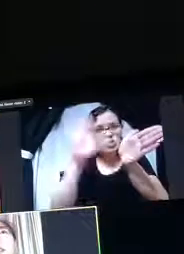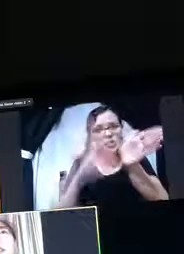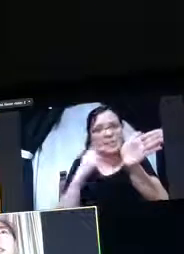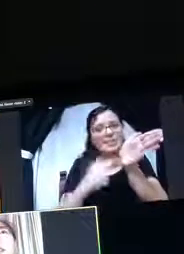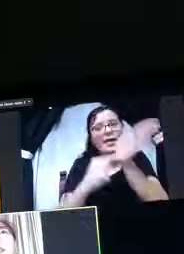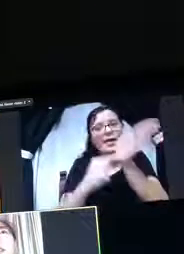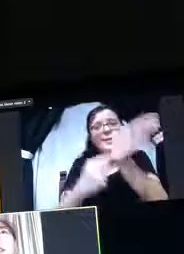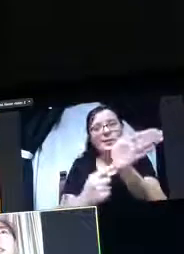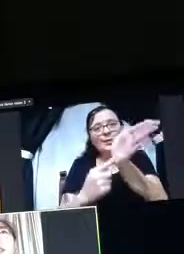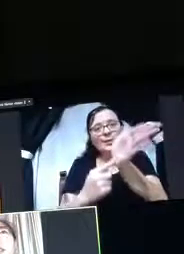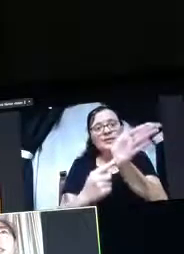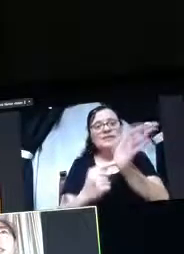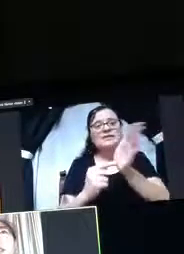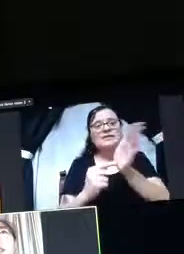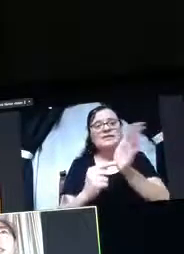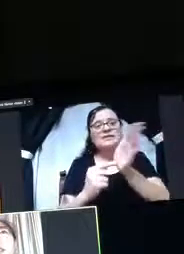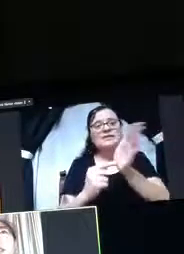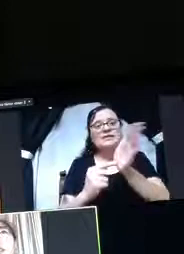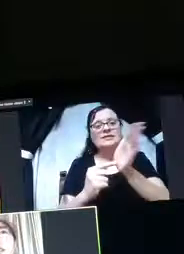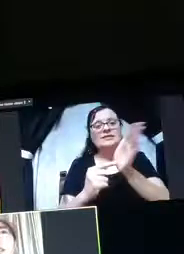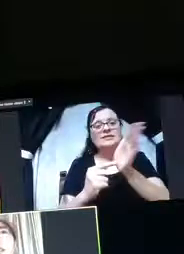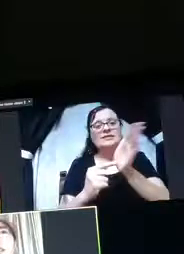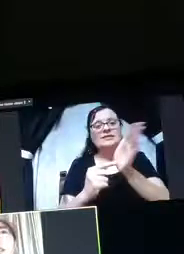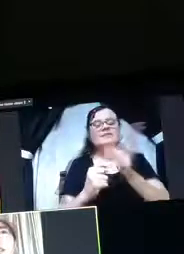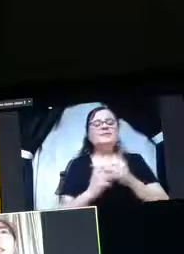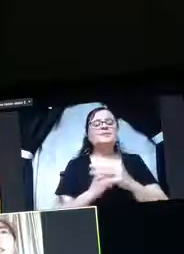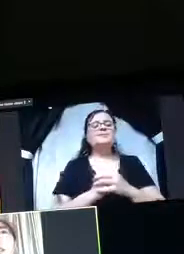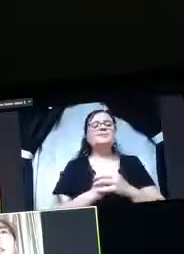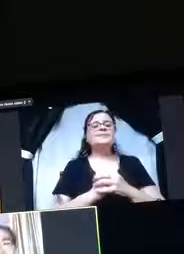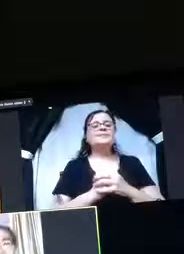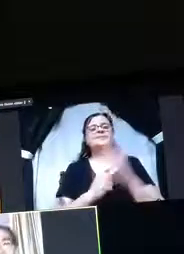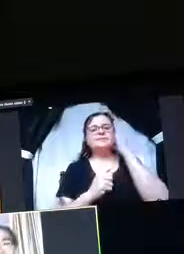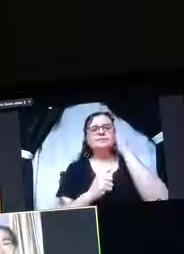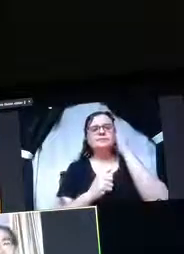a ver si podemos dar un ejemplo